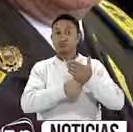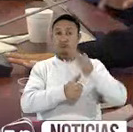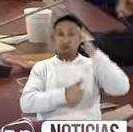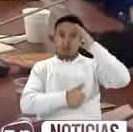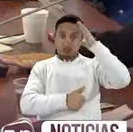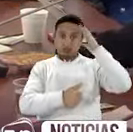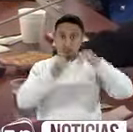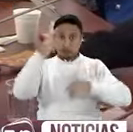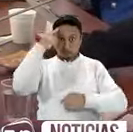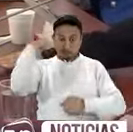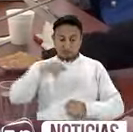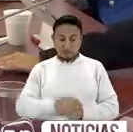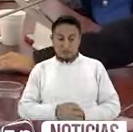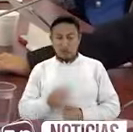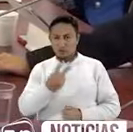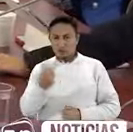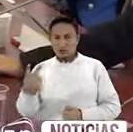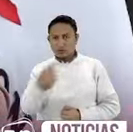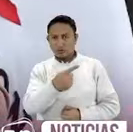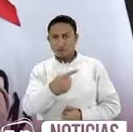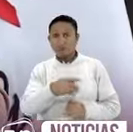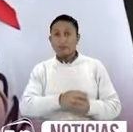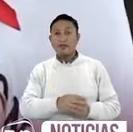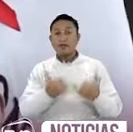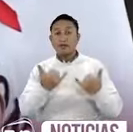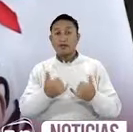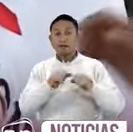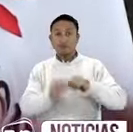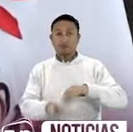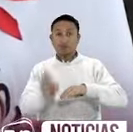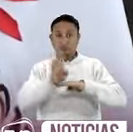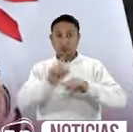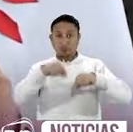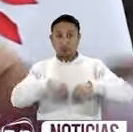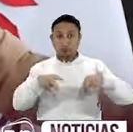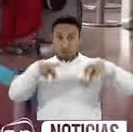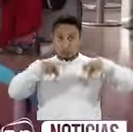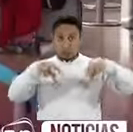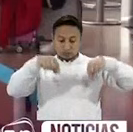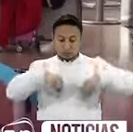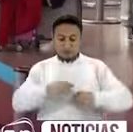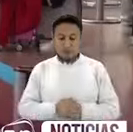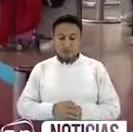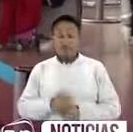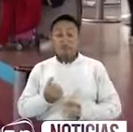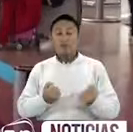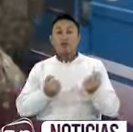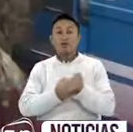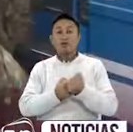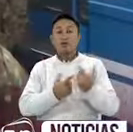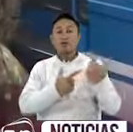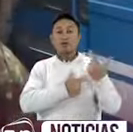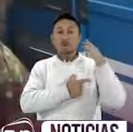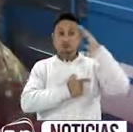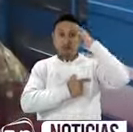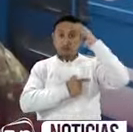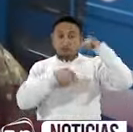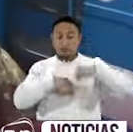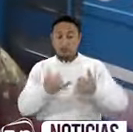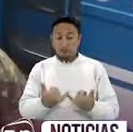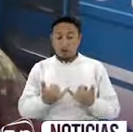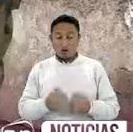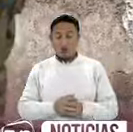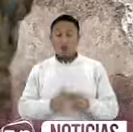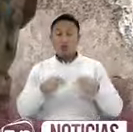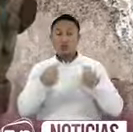y de Gobierno destacaron en una comparecencia ante la Asamblea Nacional los aportes de las fuerzas del orden en la lucha